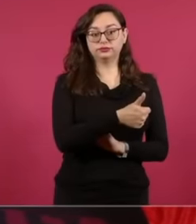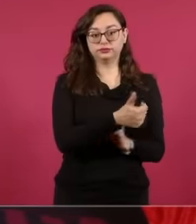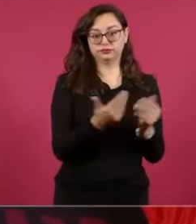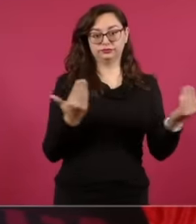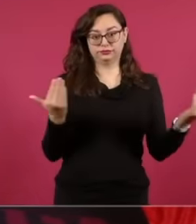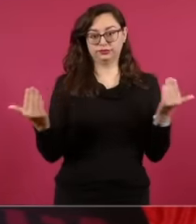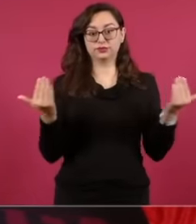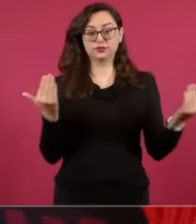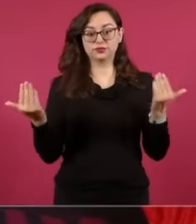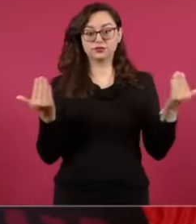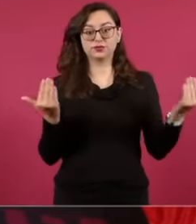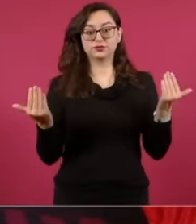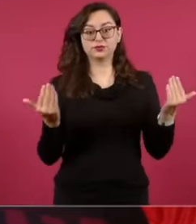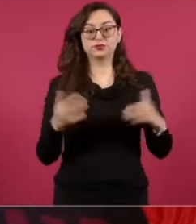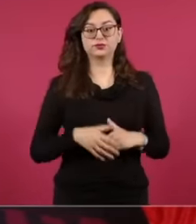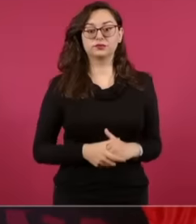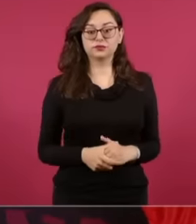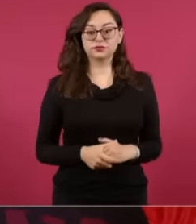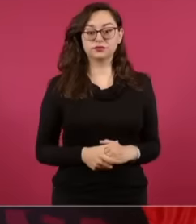221.